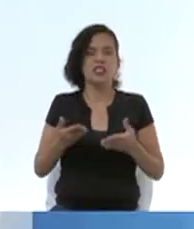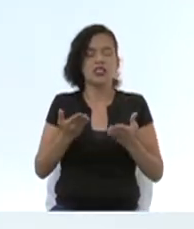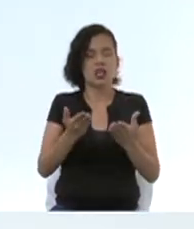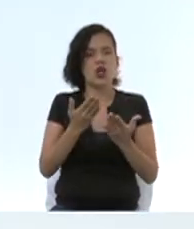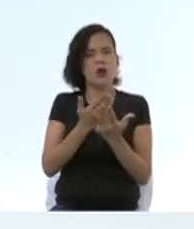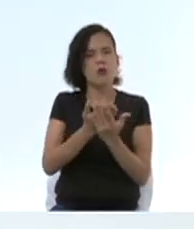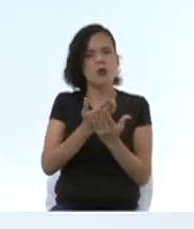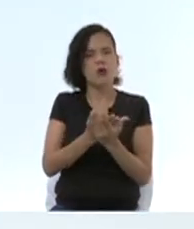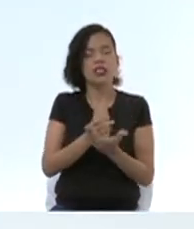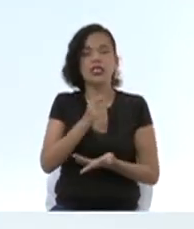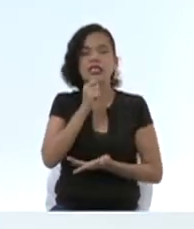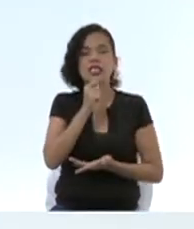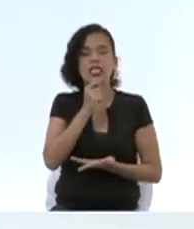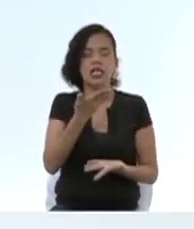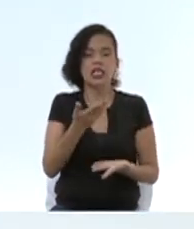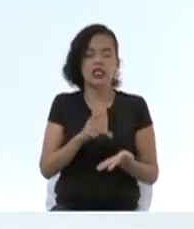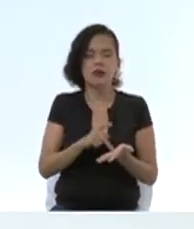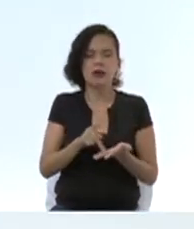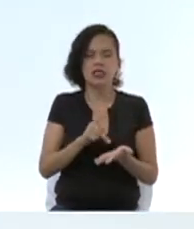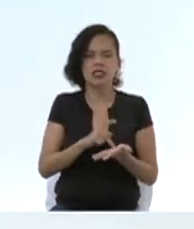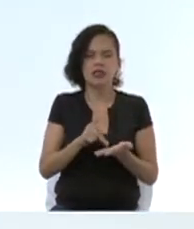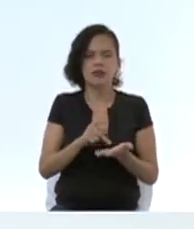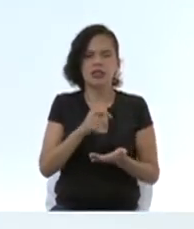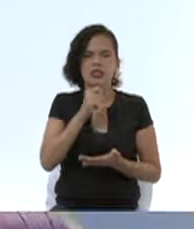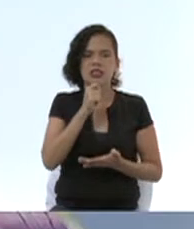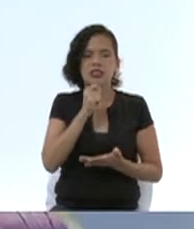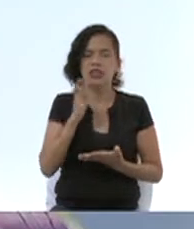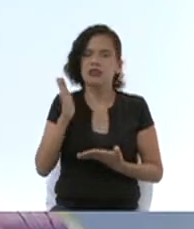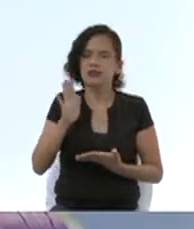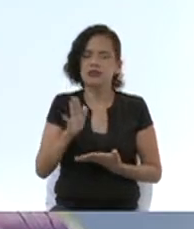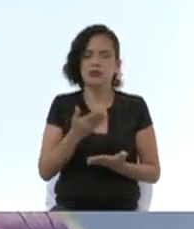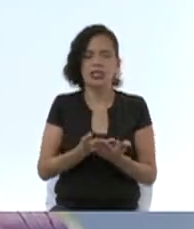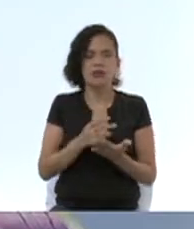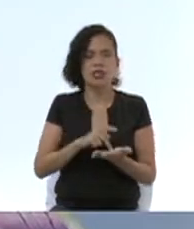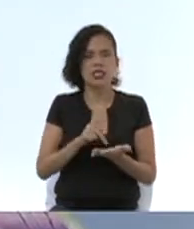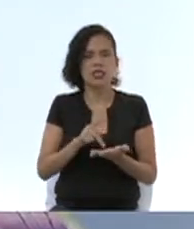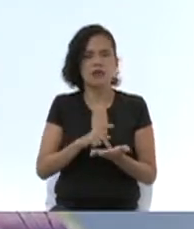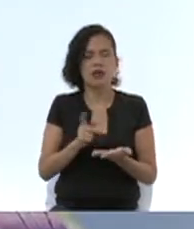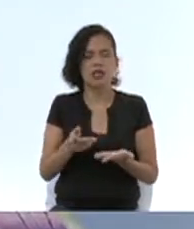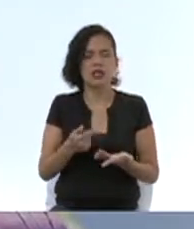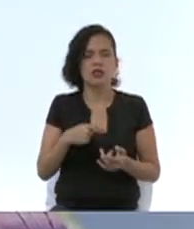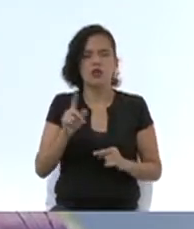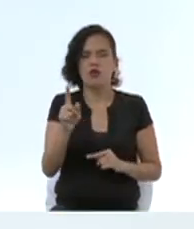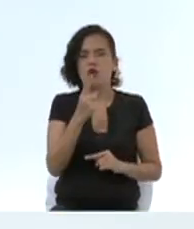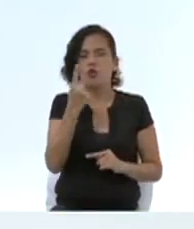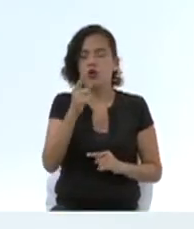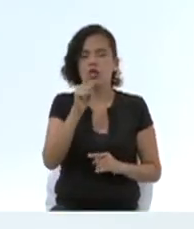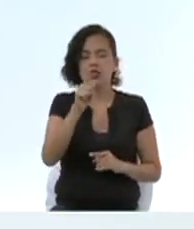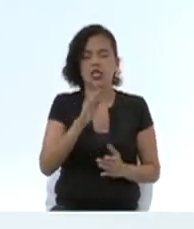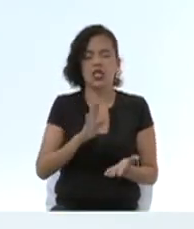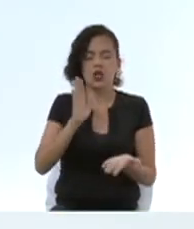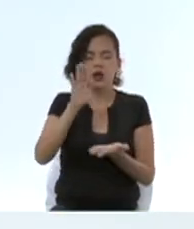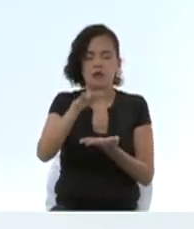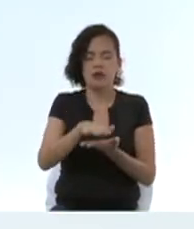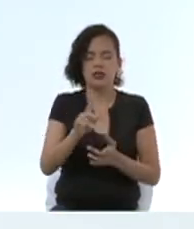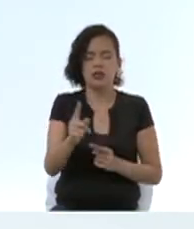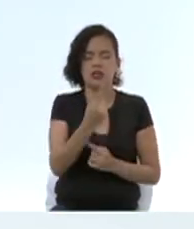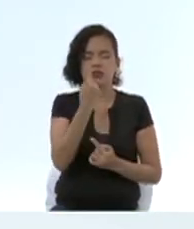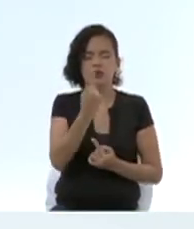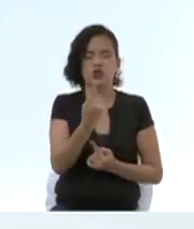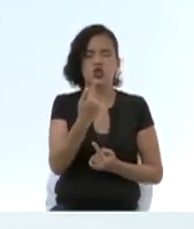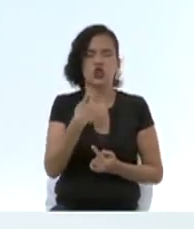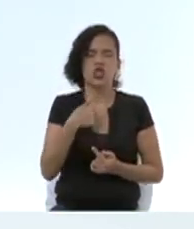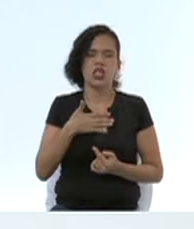propuesta, quiénes quieren participar, quiénes quieren estar. Y como lo dice Heyler, ella fue una de esas que dio el paso adelante y dijo,